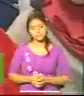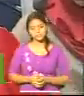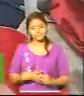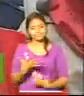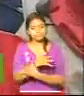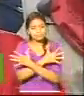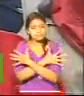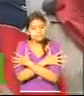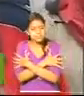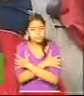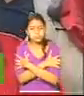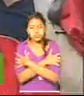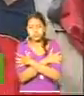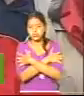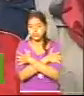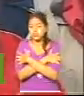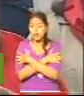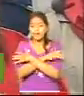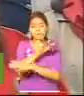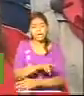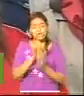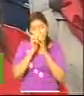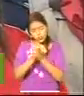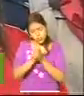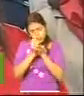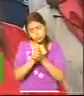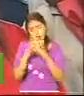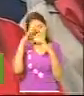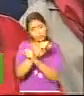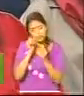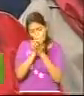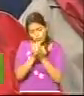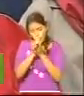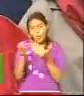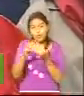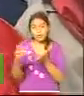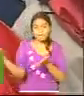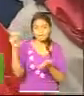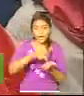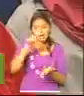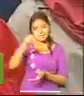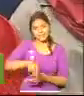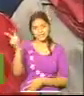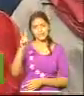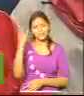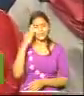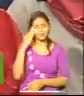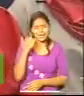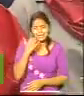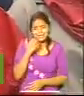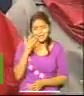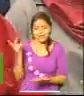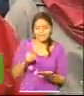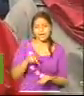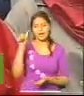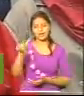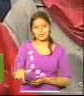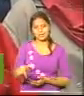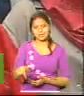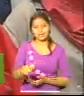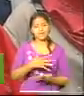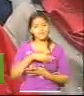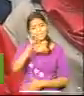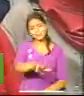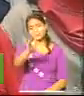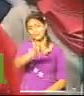un gran abrazo y queremos y oramos todas las noches porque usted regrese pronto, que yo sé que va a ser pronto y que los